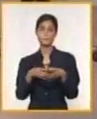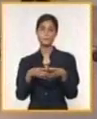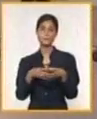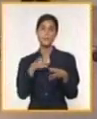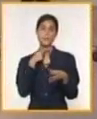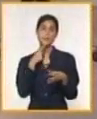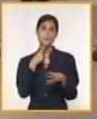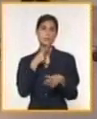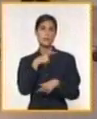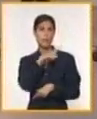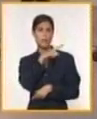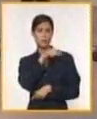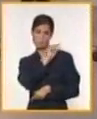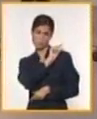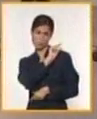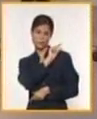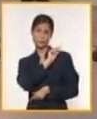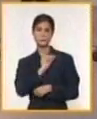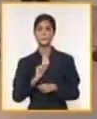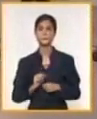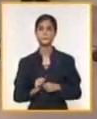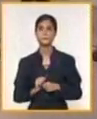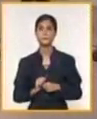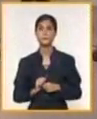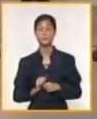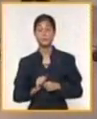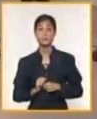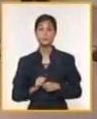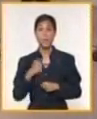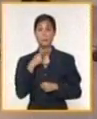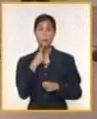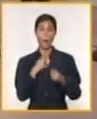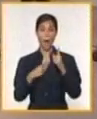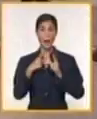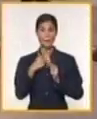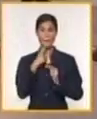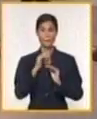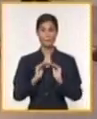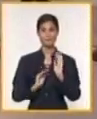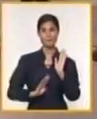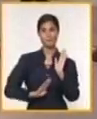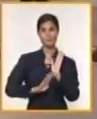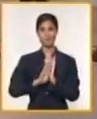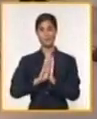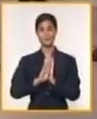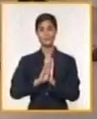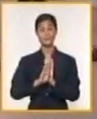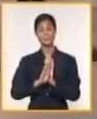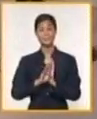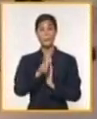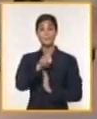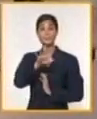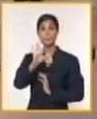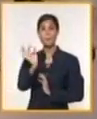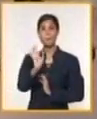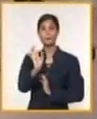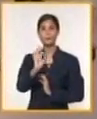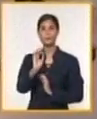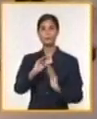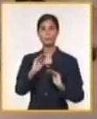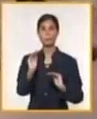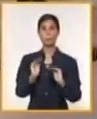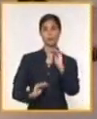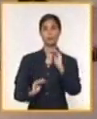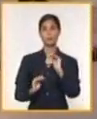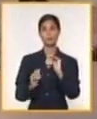antier, que ha logrado un nivel de efectividad, ha perdido un 25% en su nivel de efectividad. Es decir, ellos